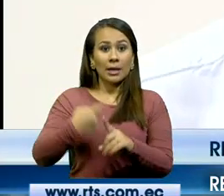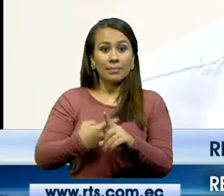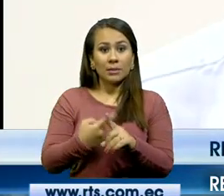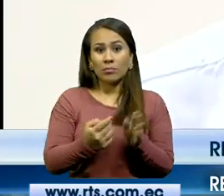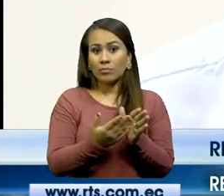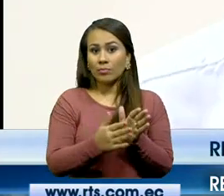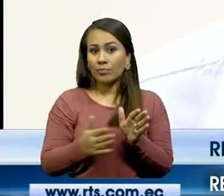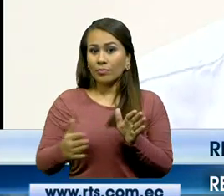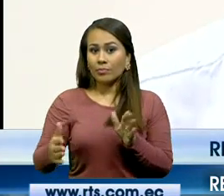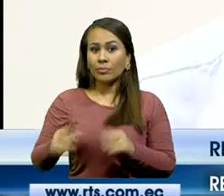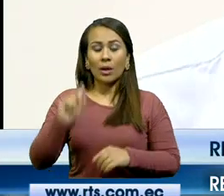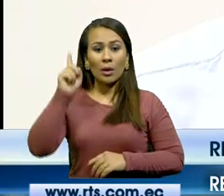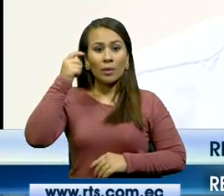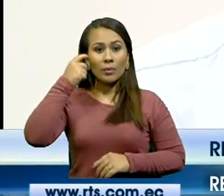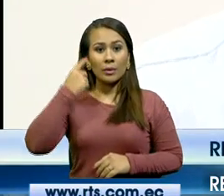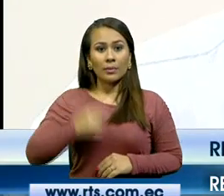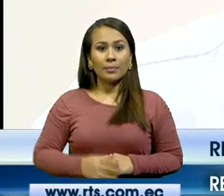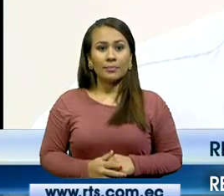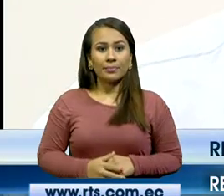gobierno que se cumplieron ayer,